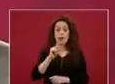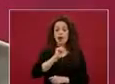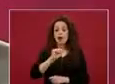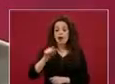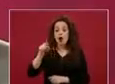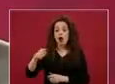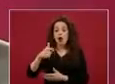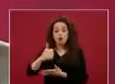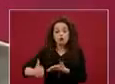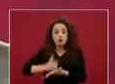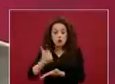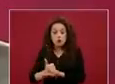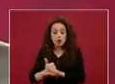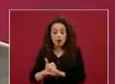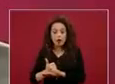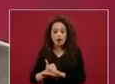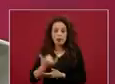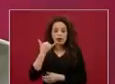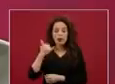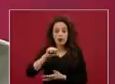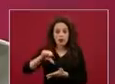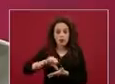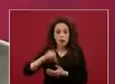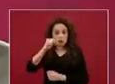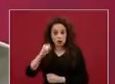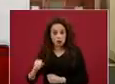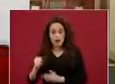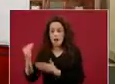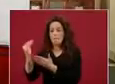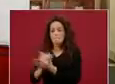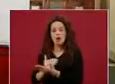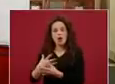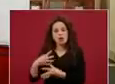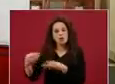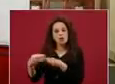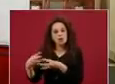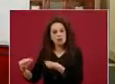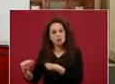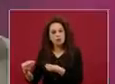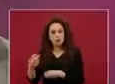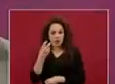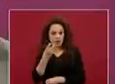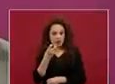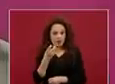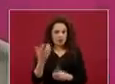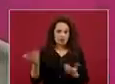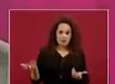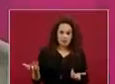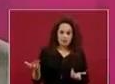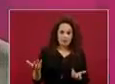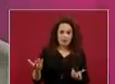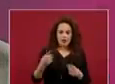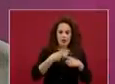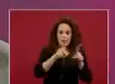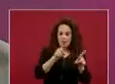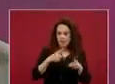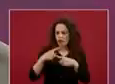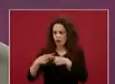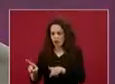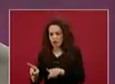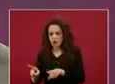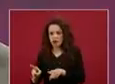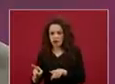estado y la zona centro-sur hay una menor transmisión. Entonces, estos patrones de diferencias